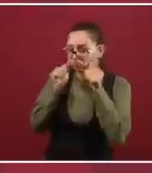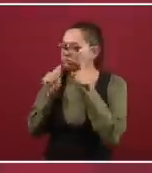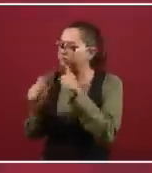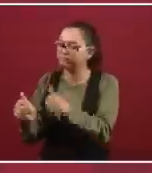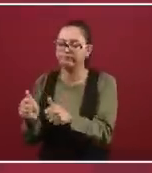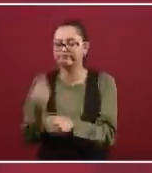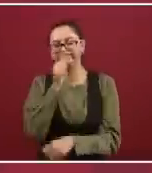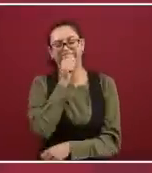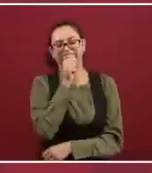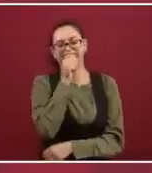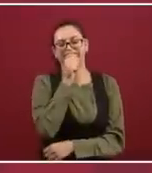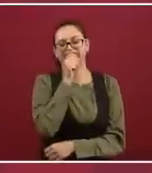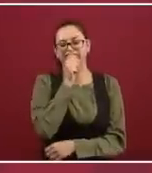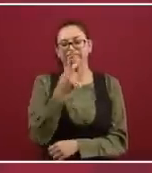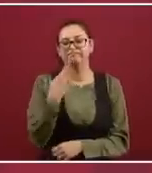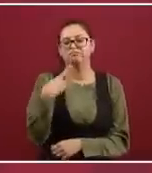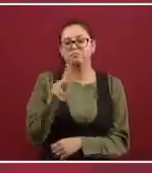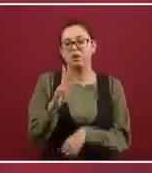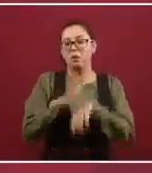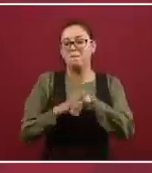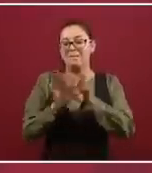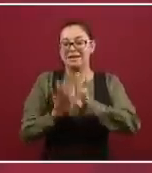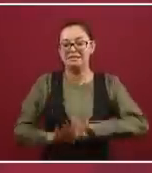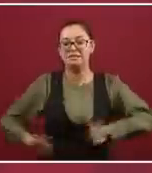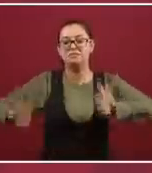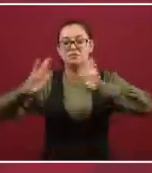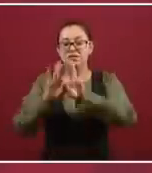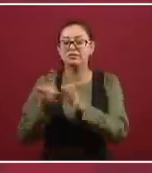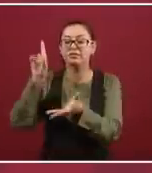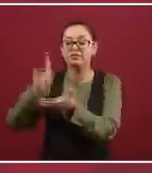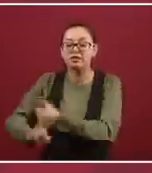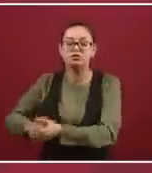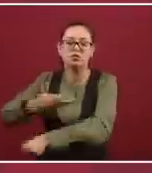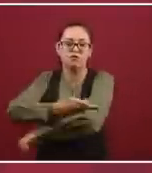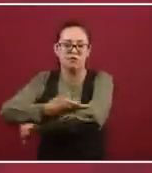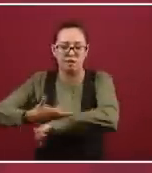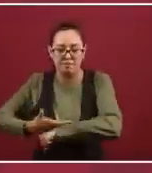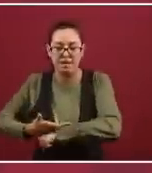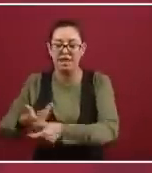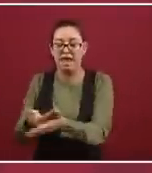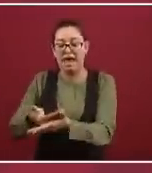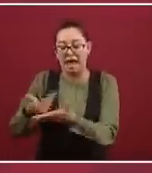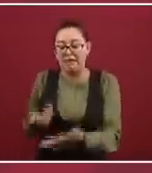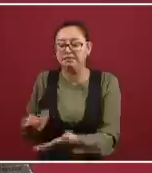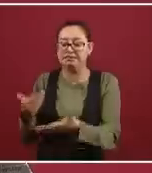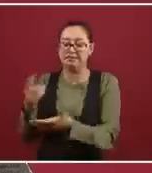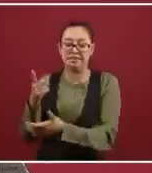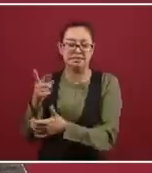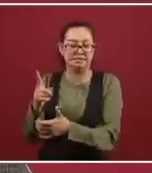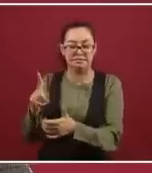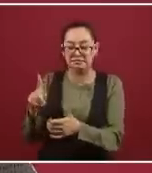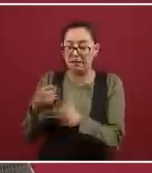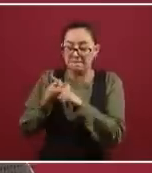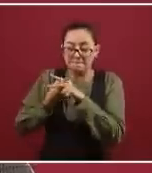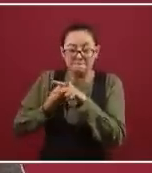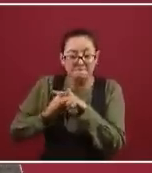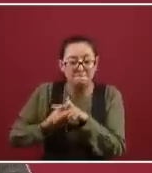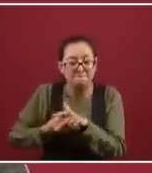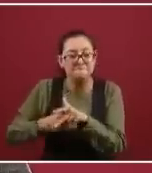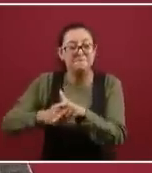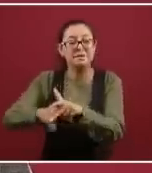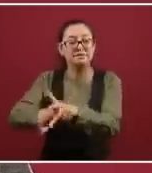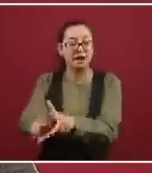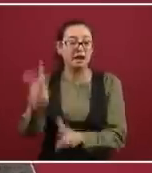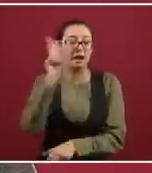el poder contar con una integración desde la familia en la atención muy primaria, o sea, en el arranque que